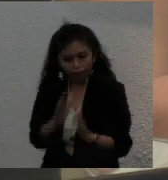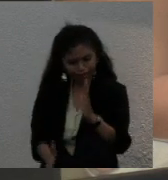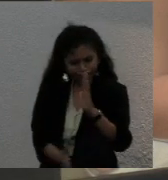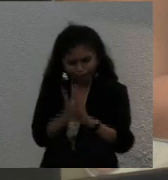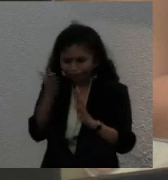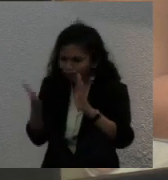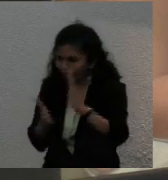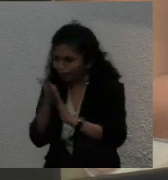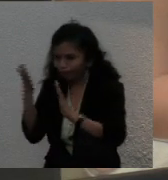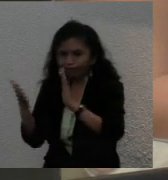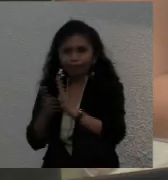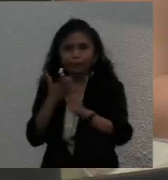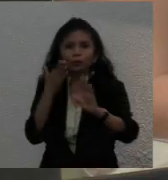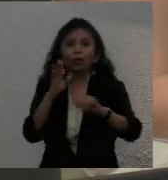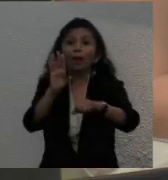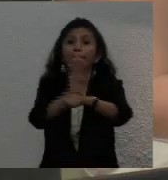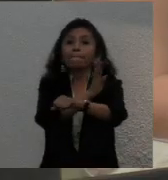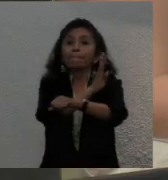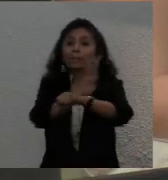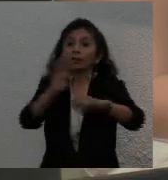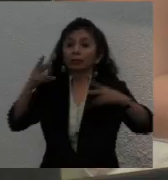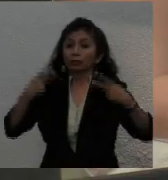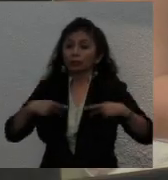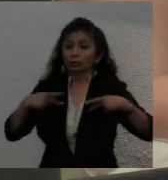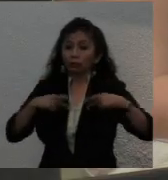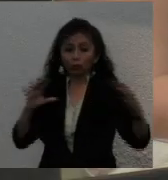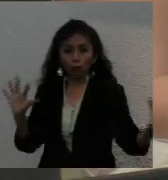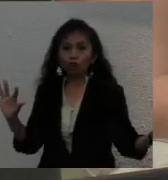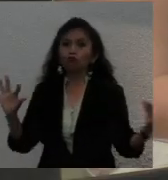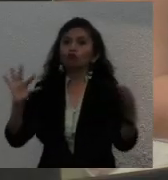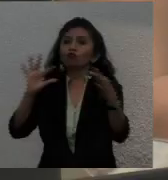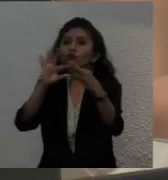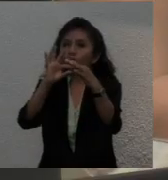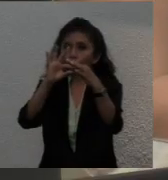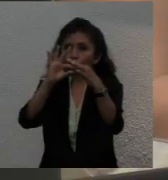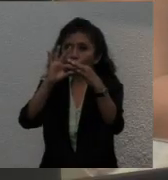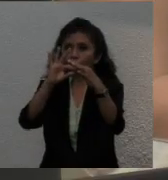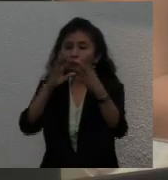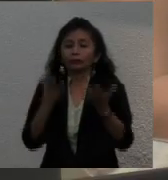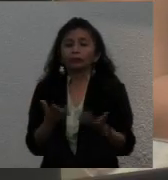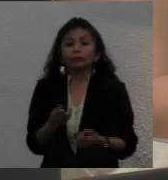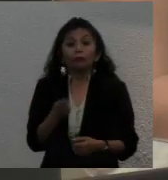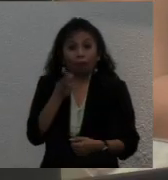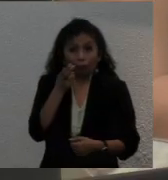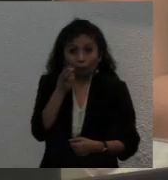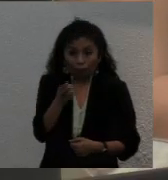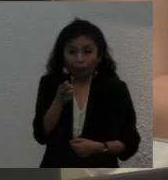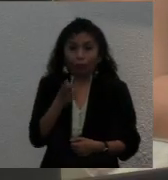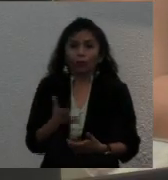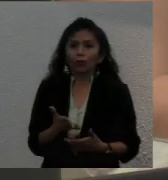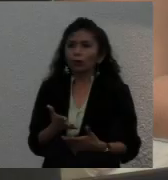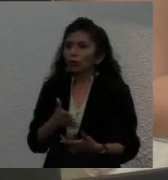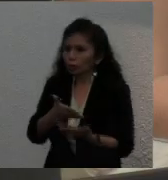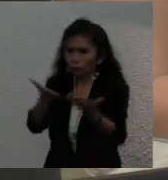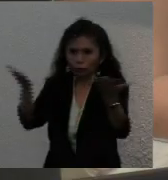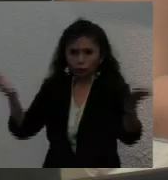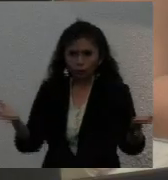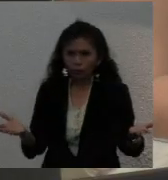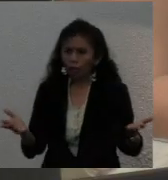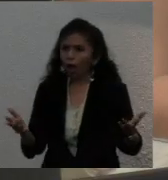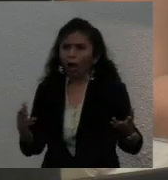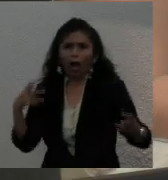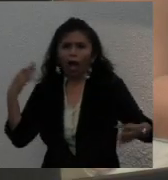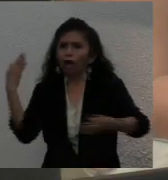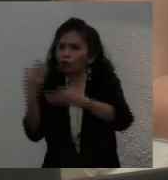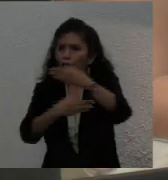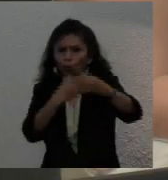la búsqueda del bienestar común y la armoniosa convivencia gregaria. En tal virtud, hacemos un llamado a todas las fuerzas